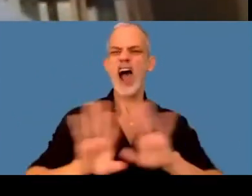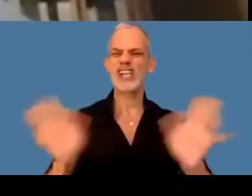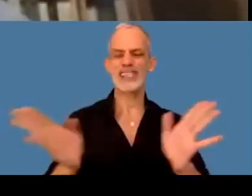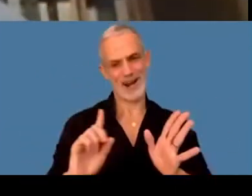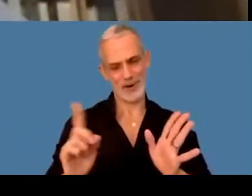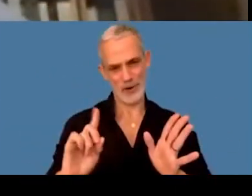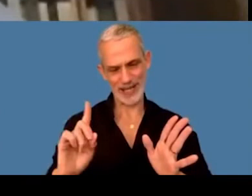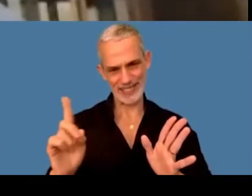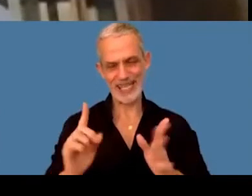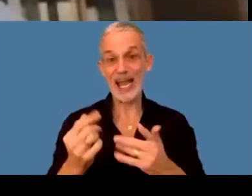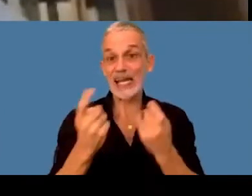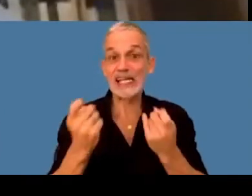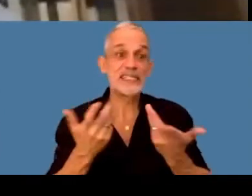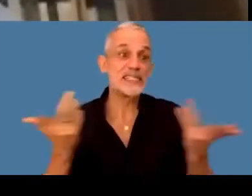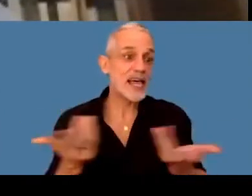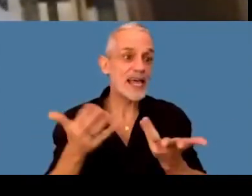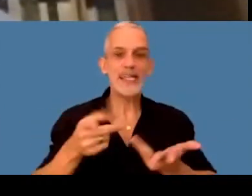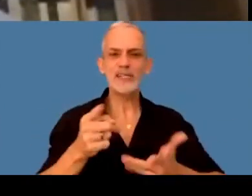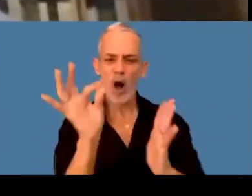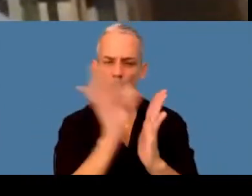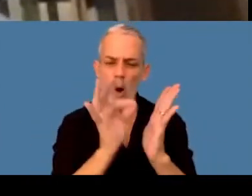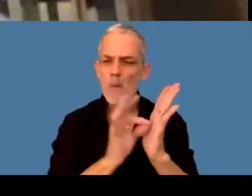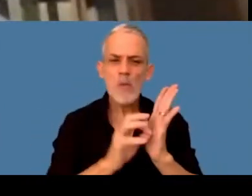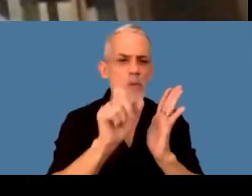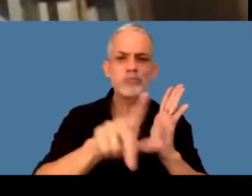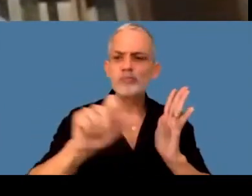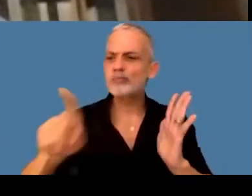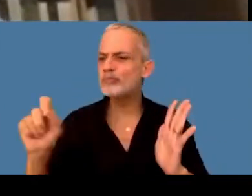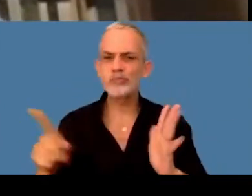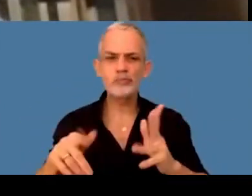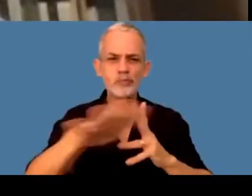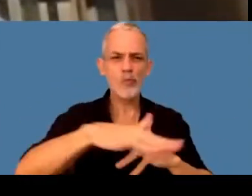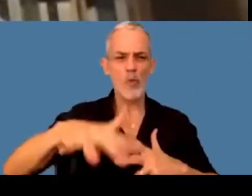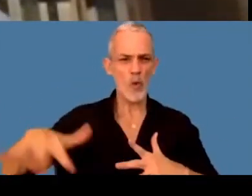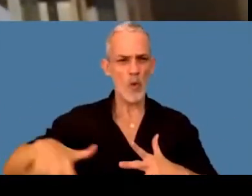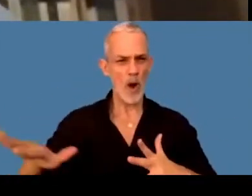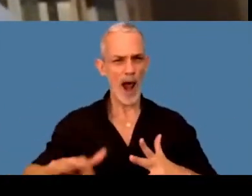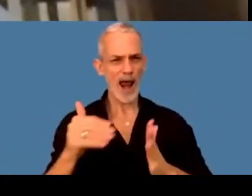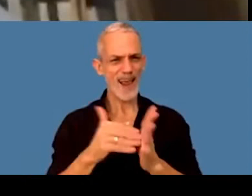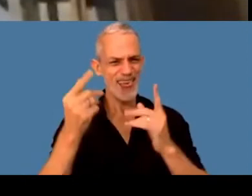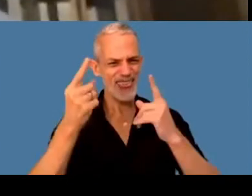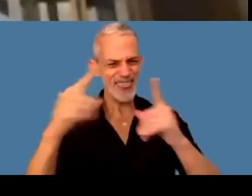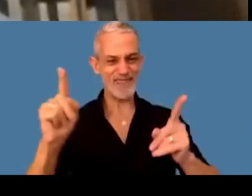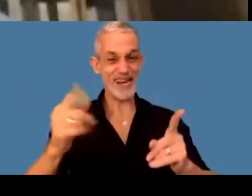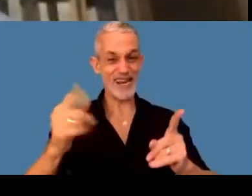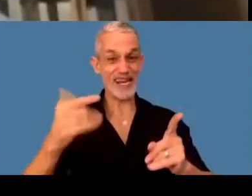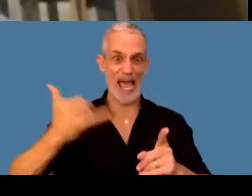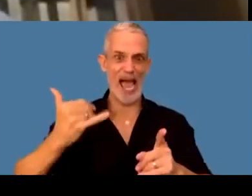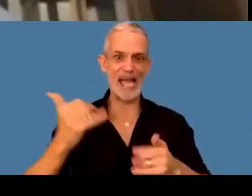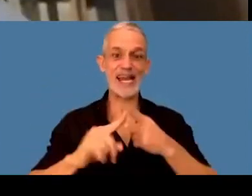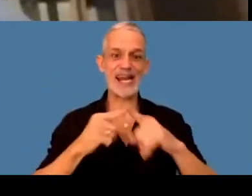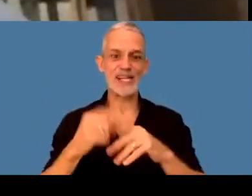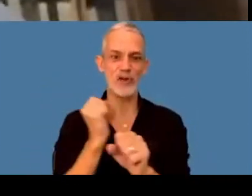Las necesidades, las especificidades de cada ámbito en donde se dan las relaciones